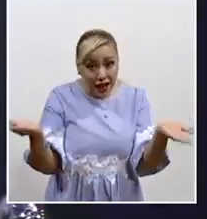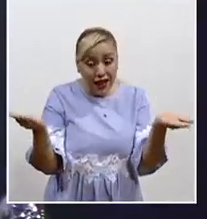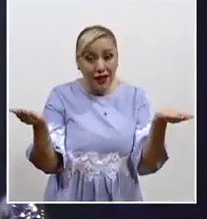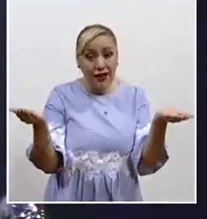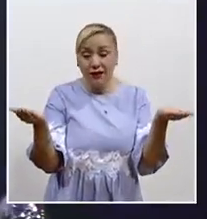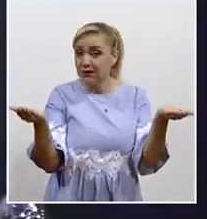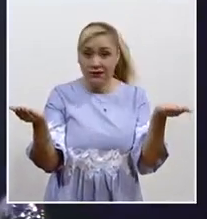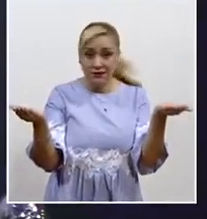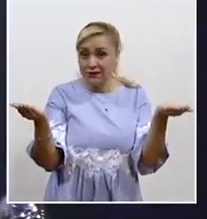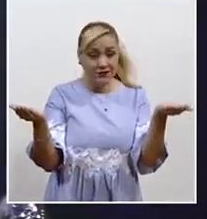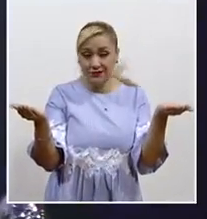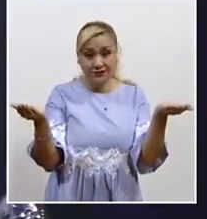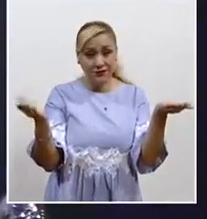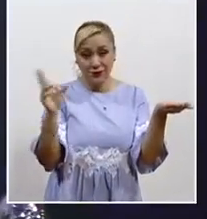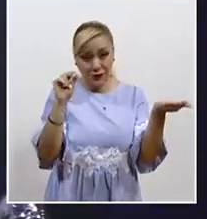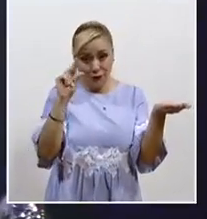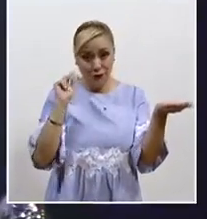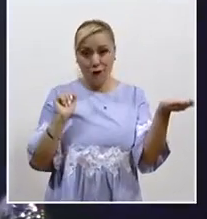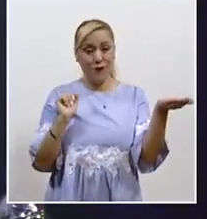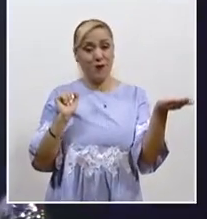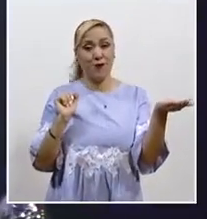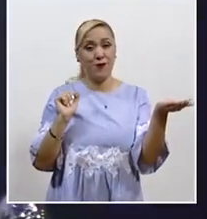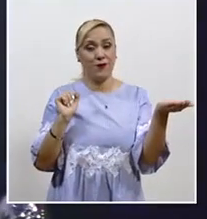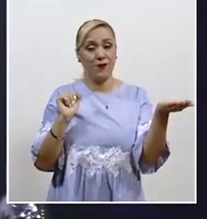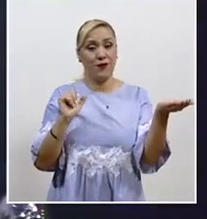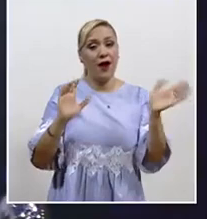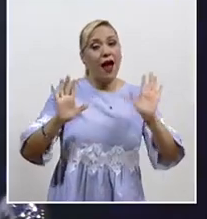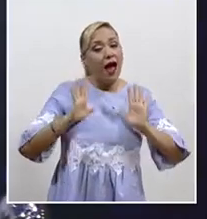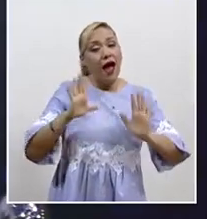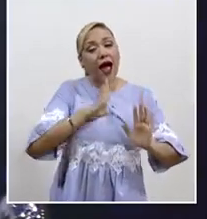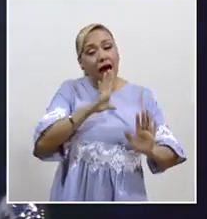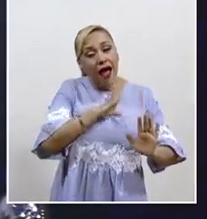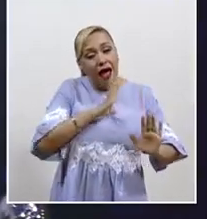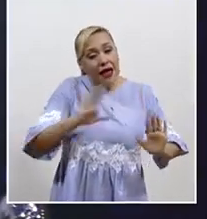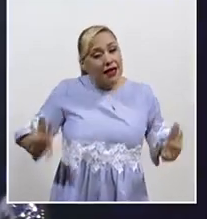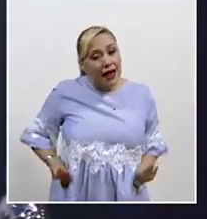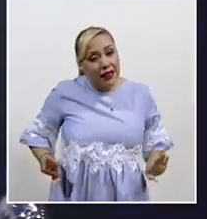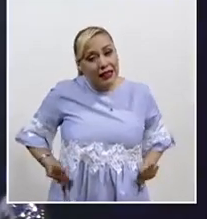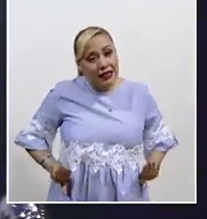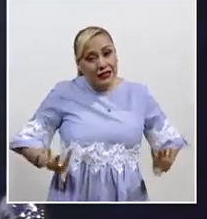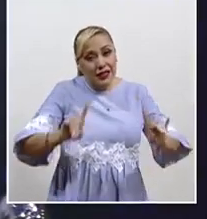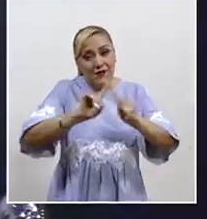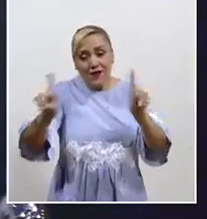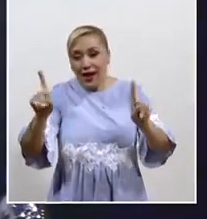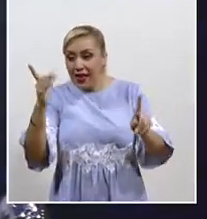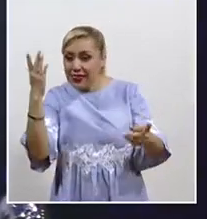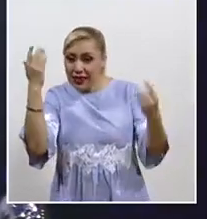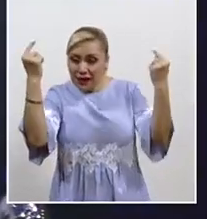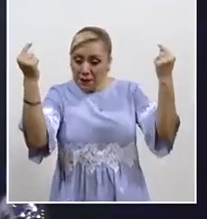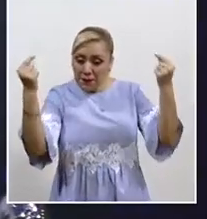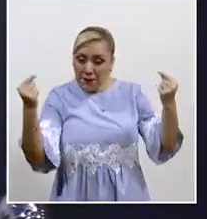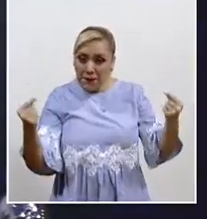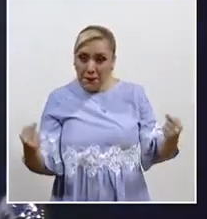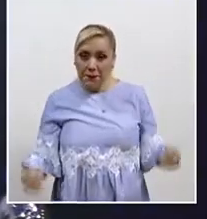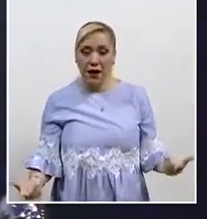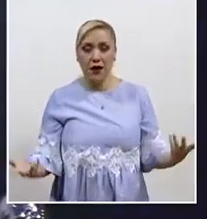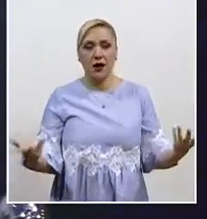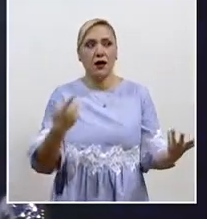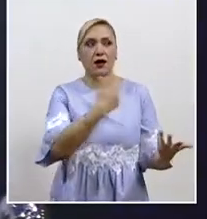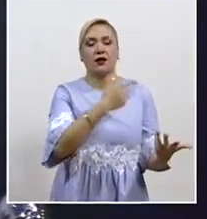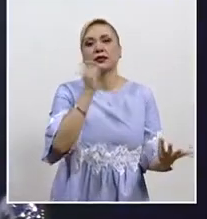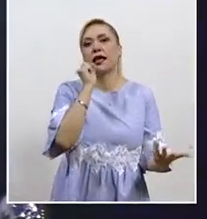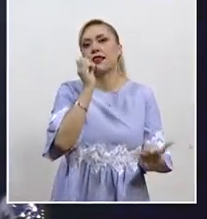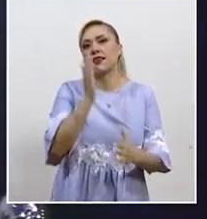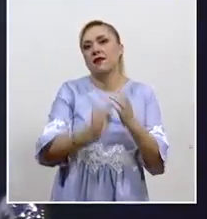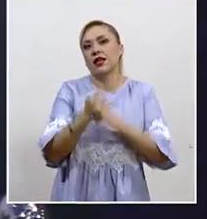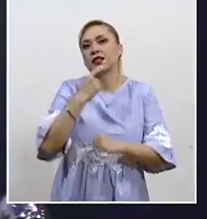feminicidio y responde a ciertas características pero señor ministro al dívar identificaba claramente la necesidad la que